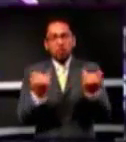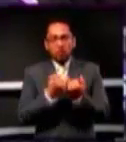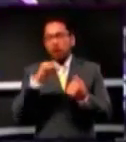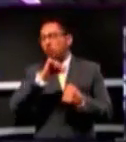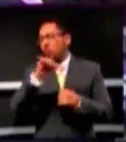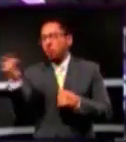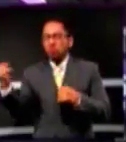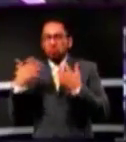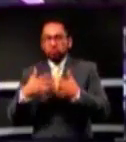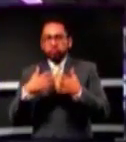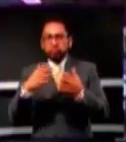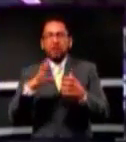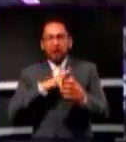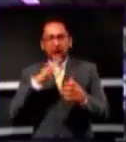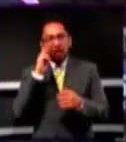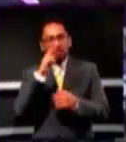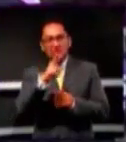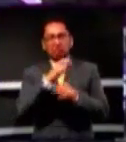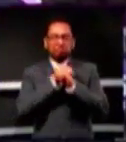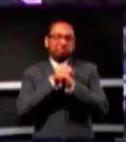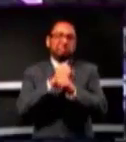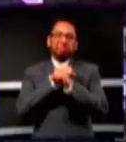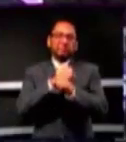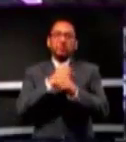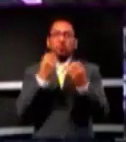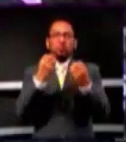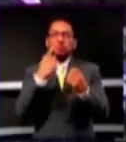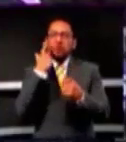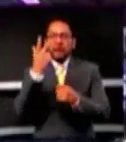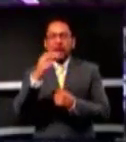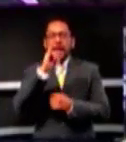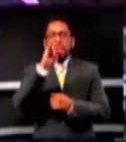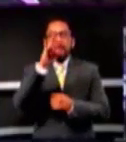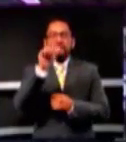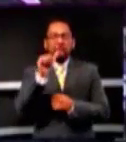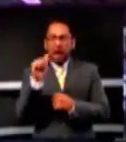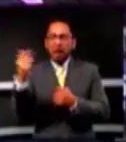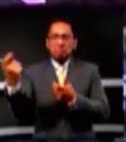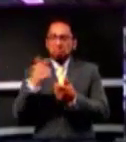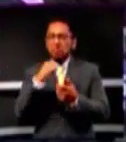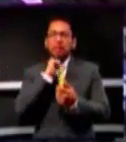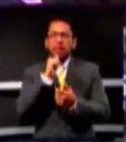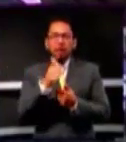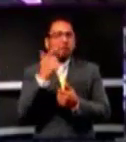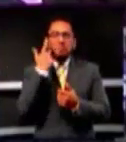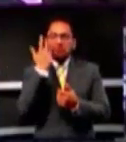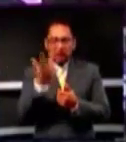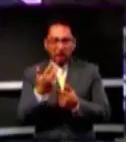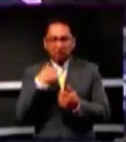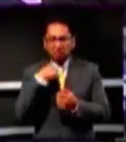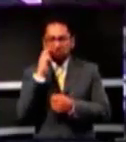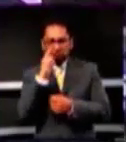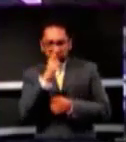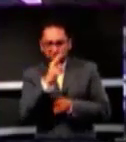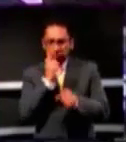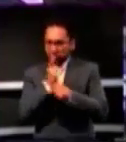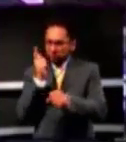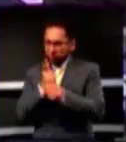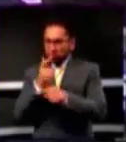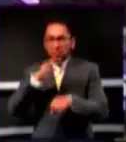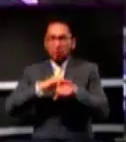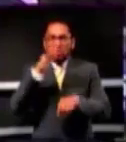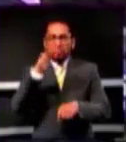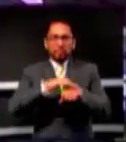morales. Hay una resistencia muy, muy grande a la devolución del IVA. Entonces, hemos notado que se ha venido